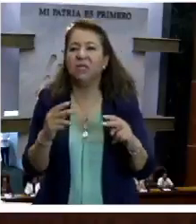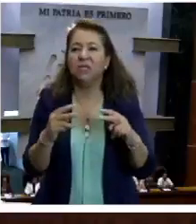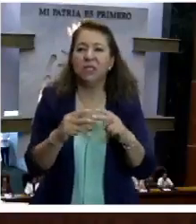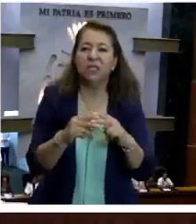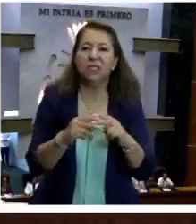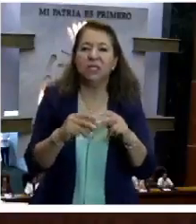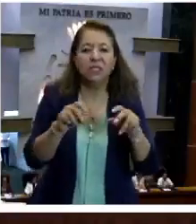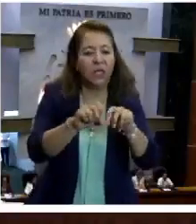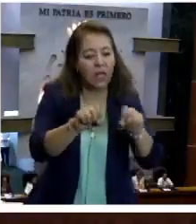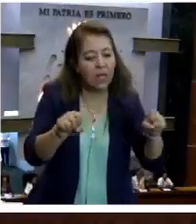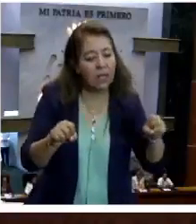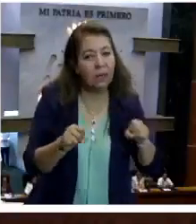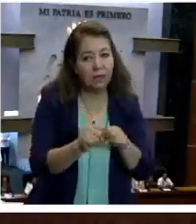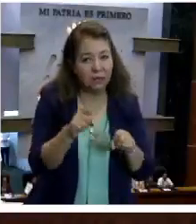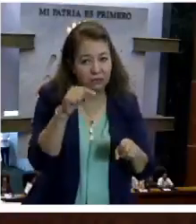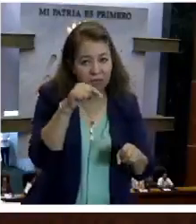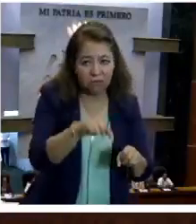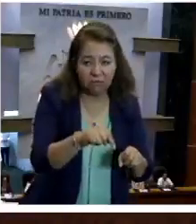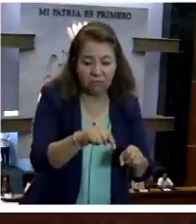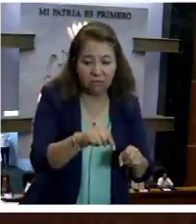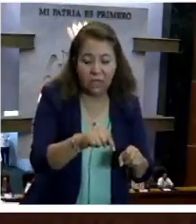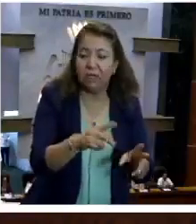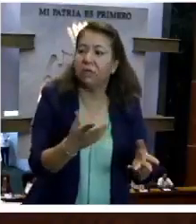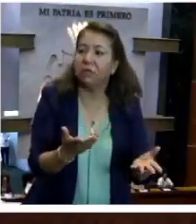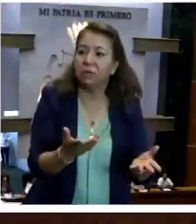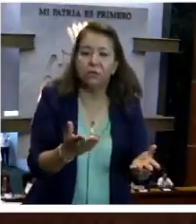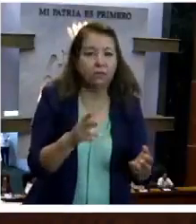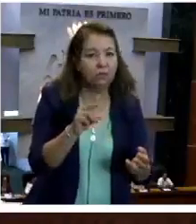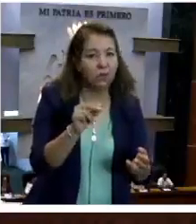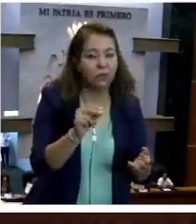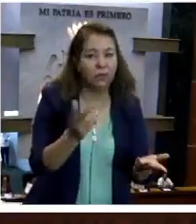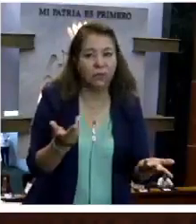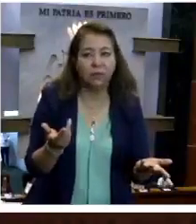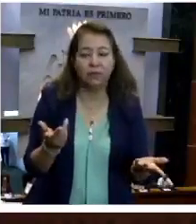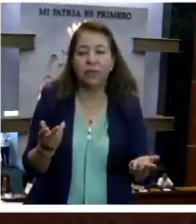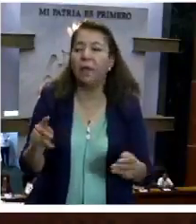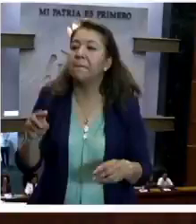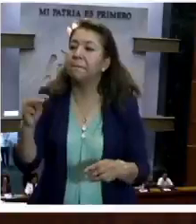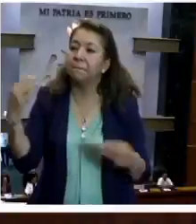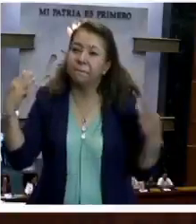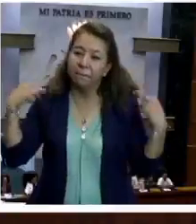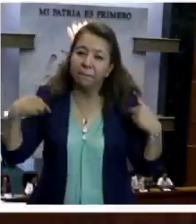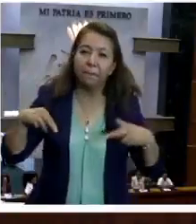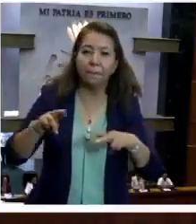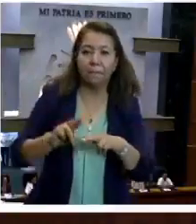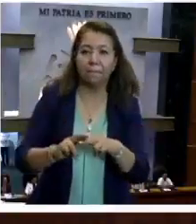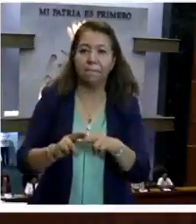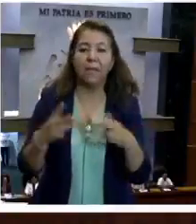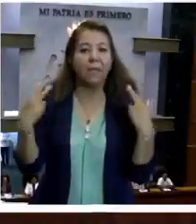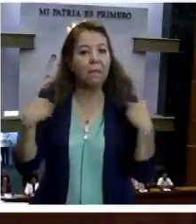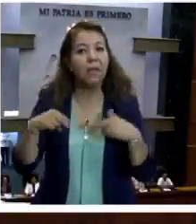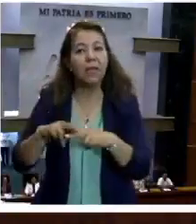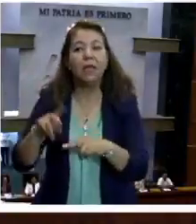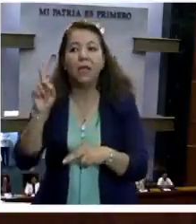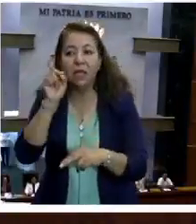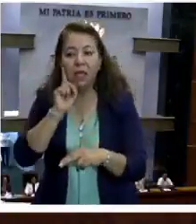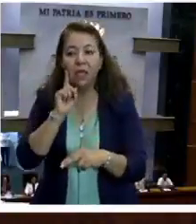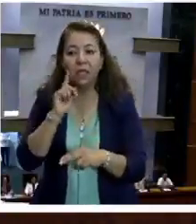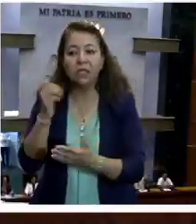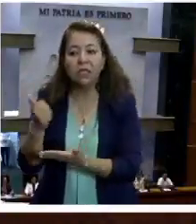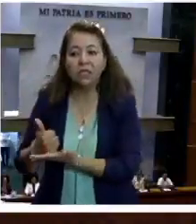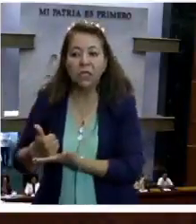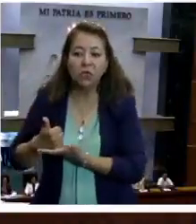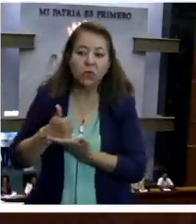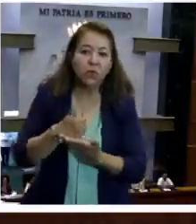aulas. Y por eso llamamos a las maestras, a los maestros, para colaborar, para contribuir en